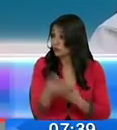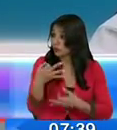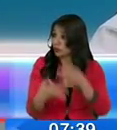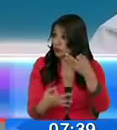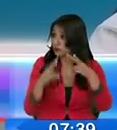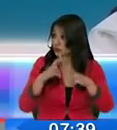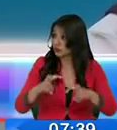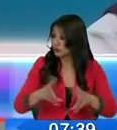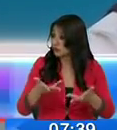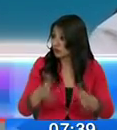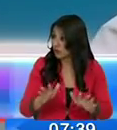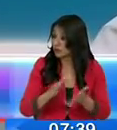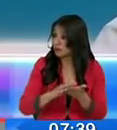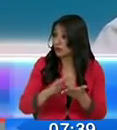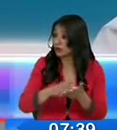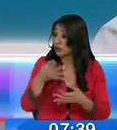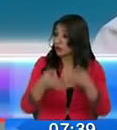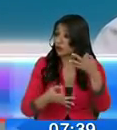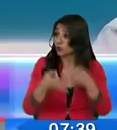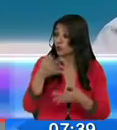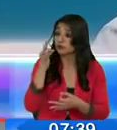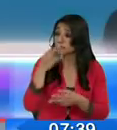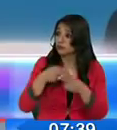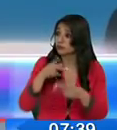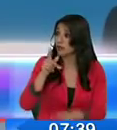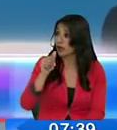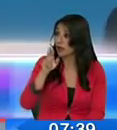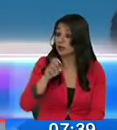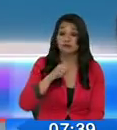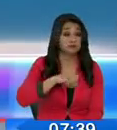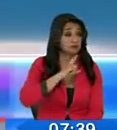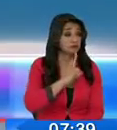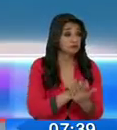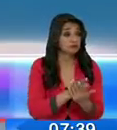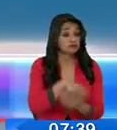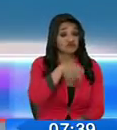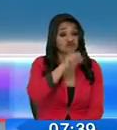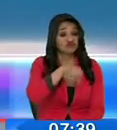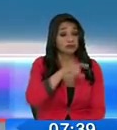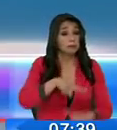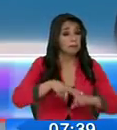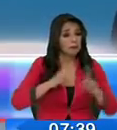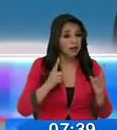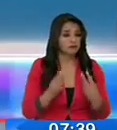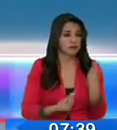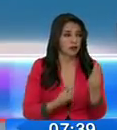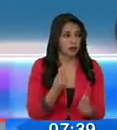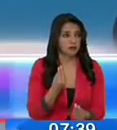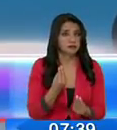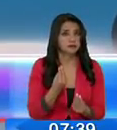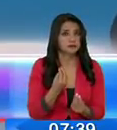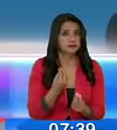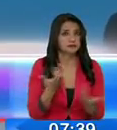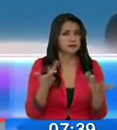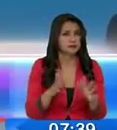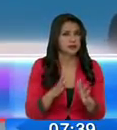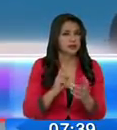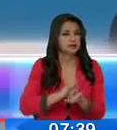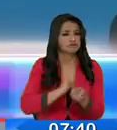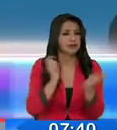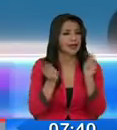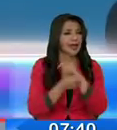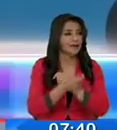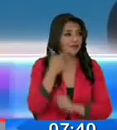y sentenciados y perdonados por la jueza Karen Matamoros. Así es, pero nos vimos obligados en el cambio ya definitivo